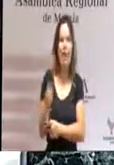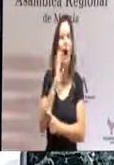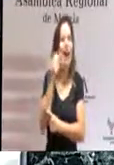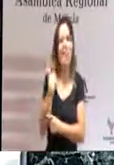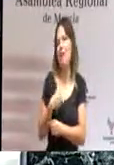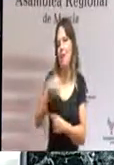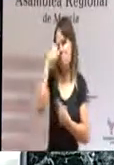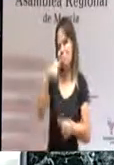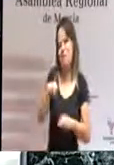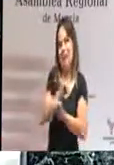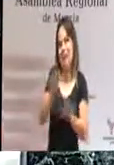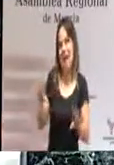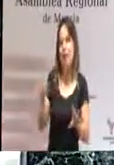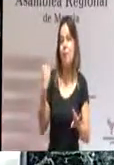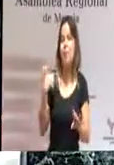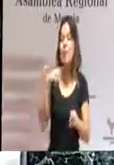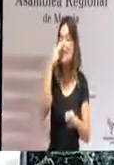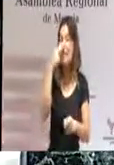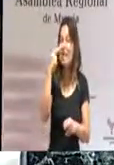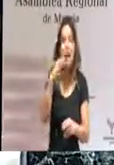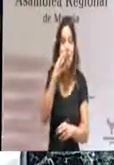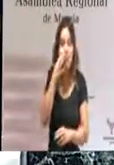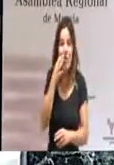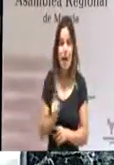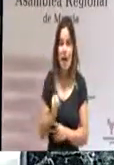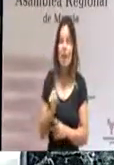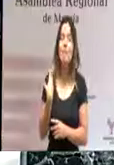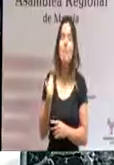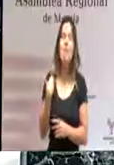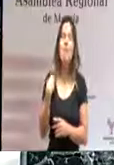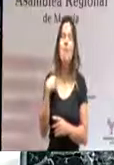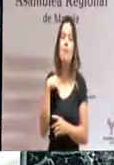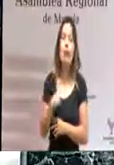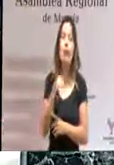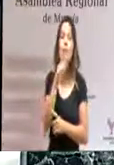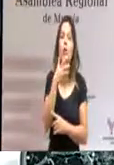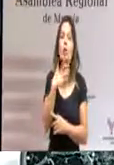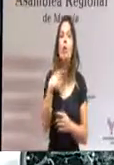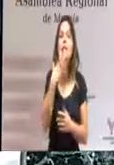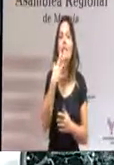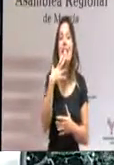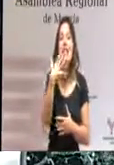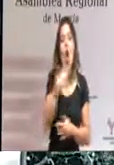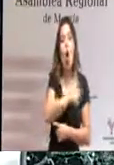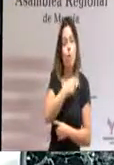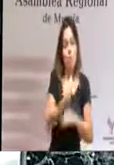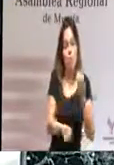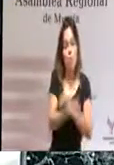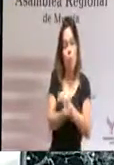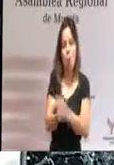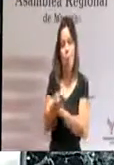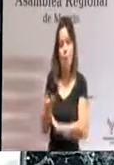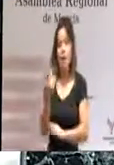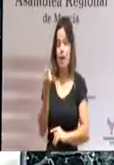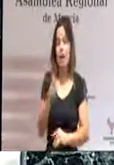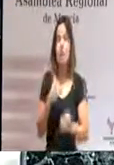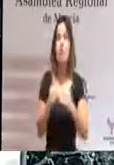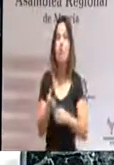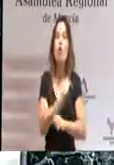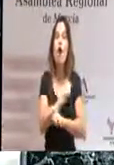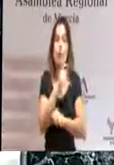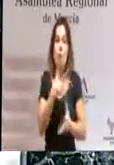escrito. Un interés que es real y existe, ya que con 5 comisiones creadas y otras tantas esperando